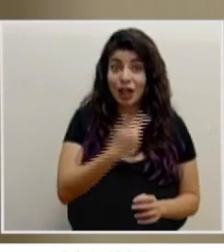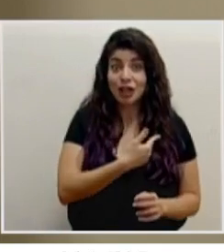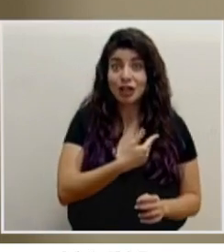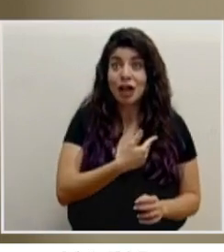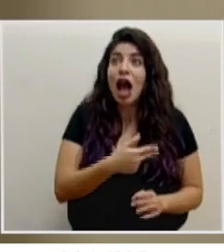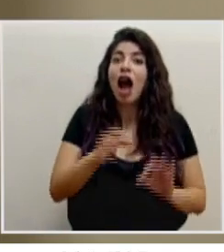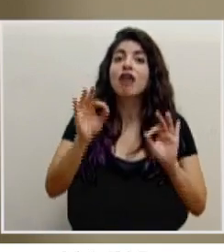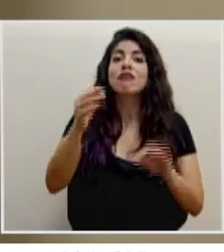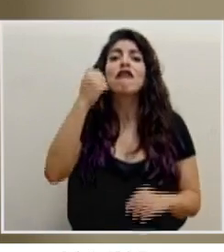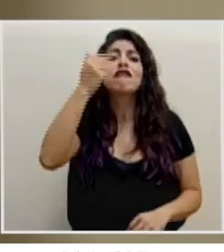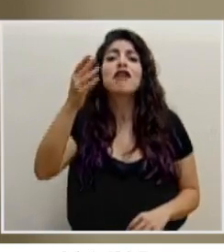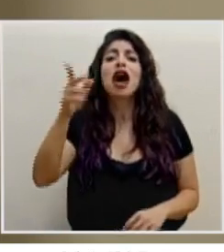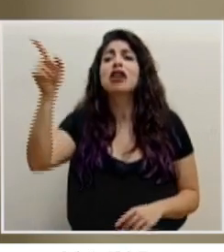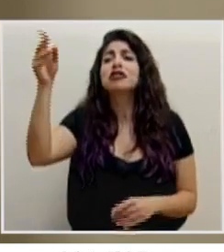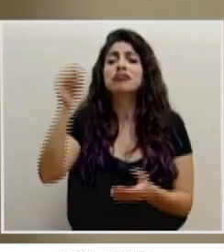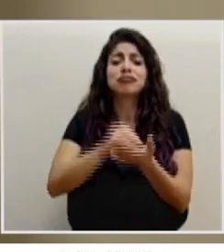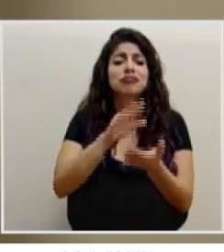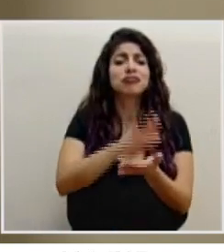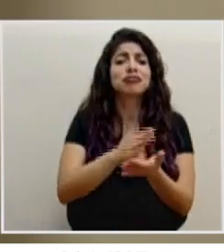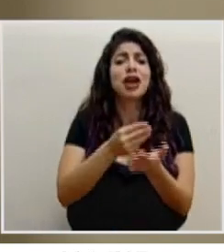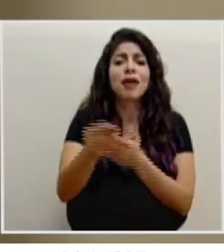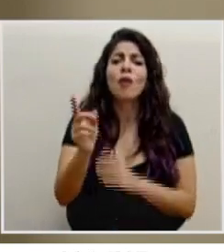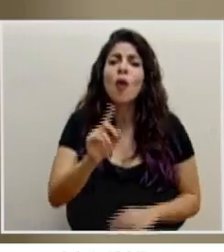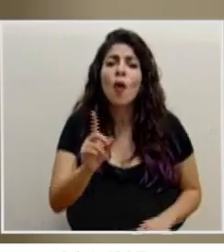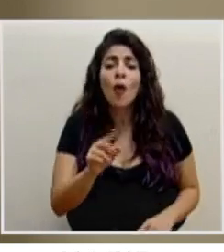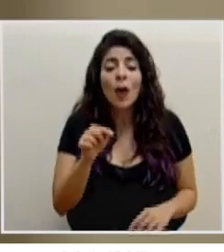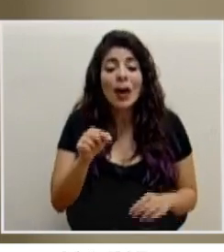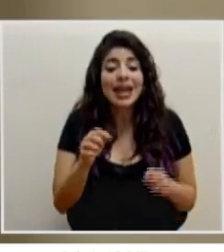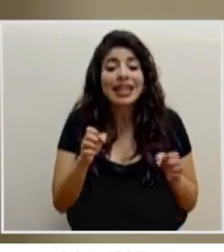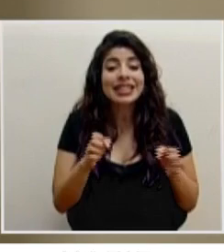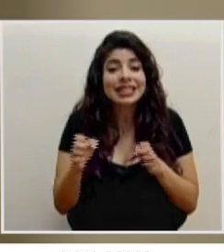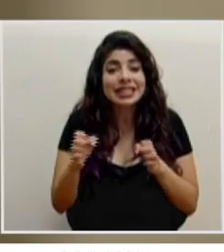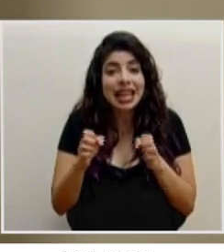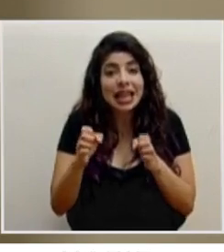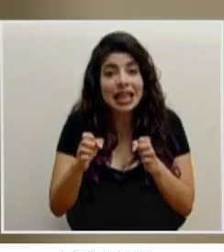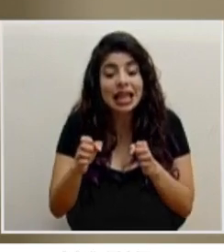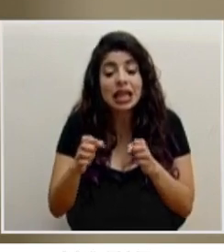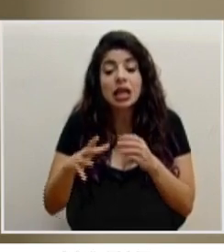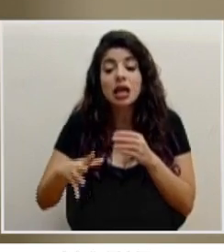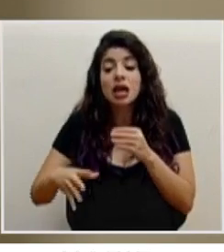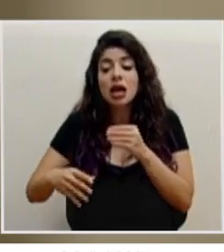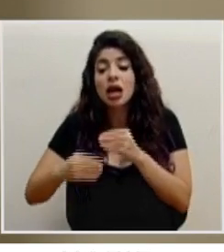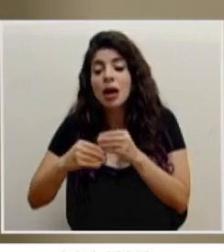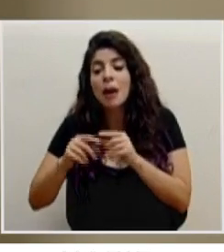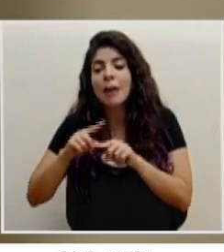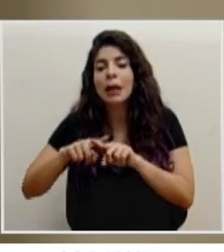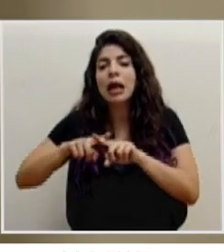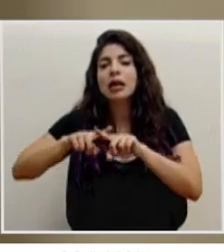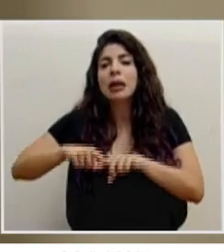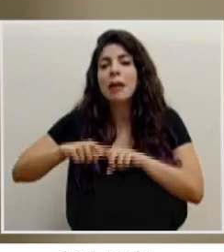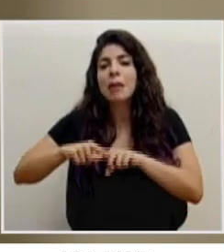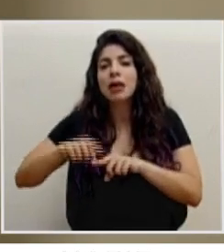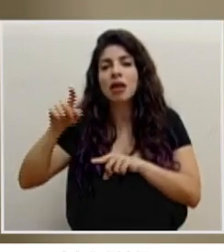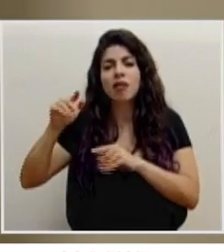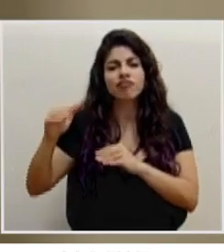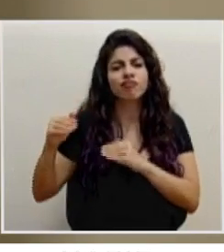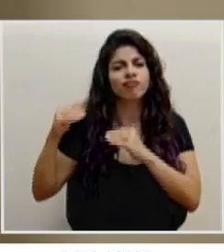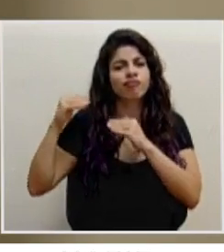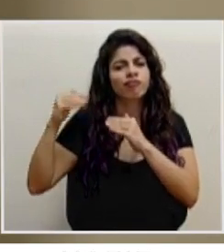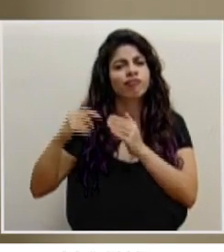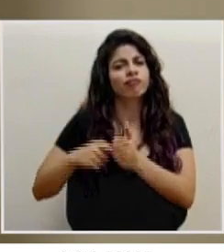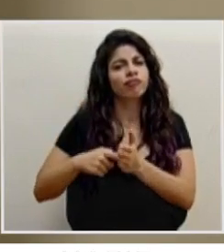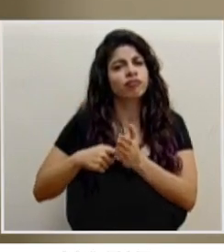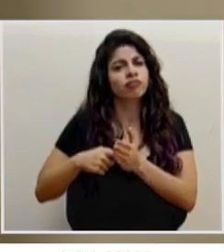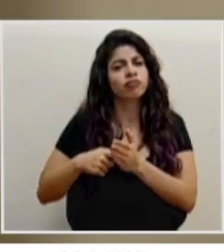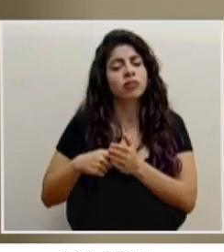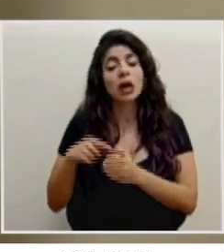los incorporamos fácilmente dentro de nuestra estrategia. Por lo que yo le decía, la estrategia incorpora criterios de la más alta rigurosidad para decir